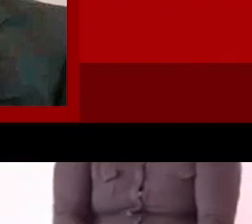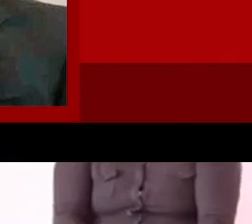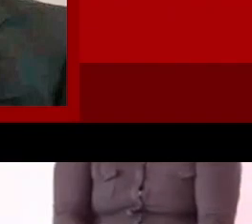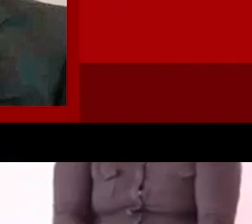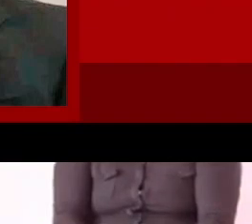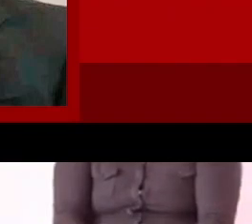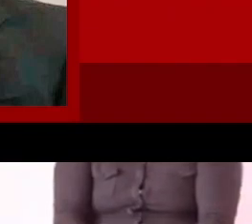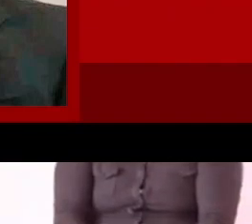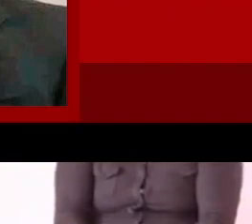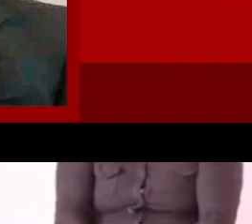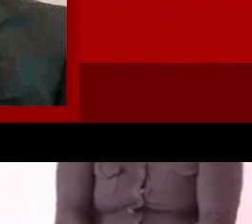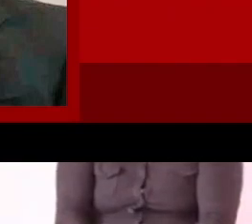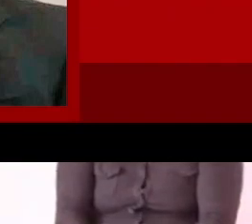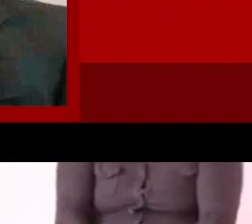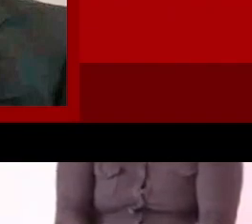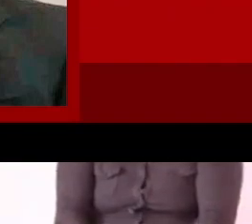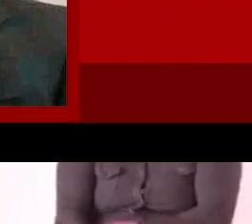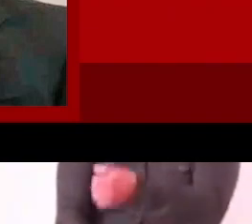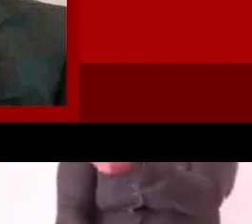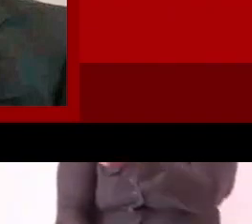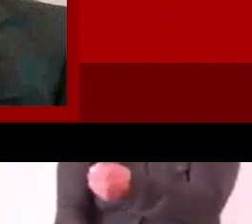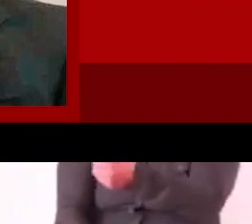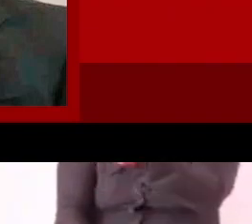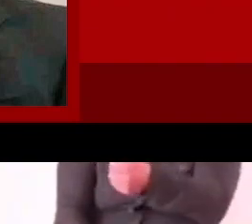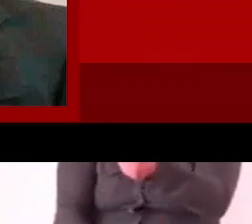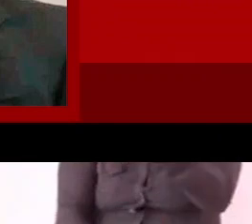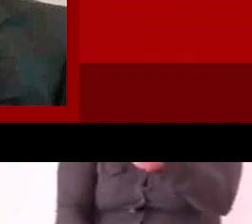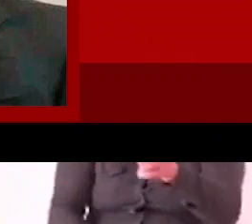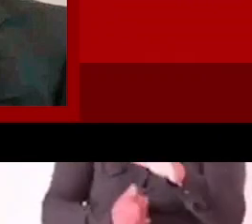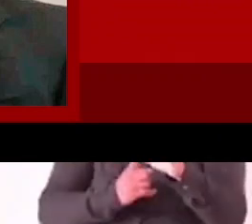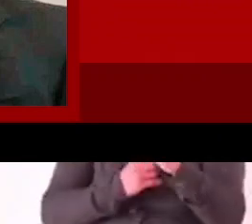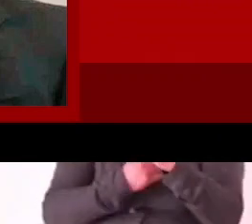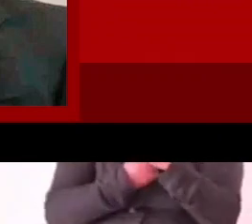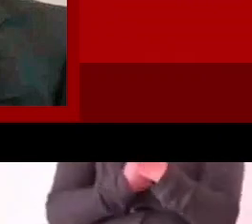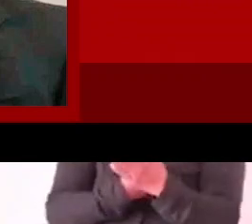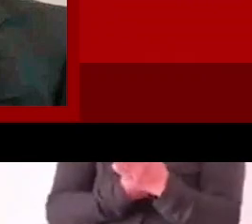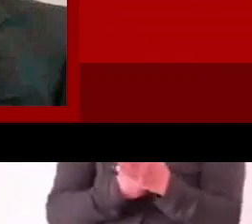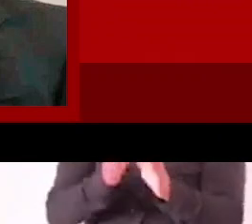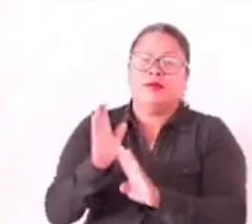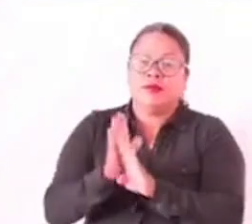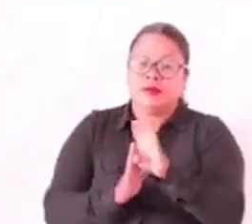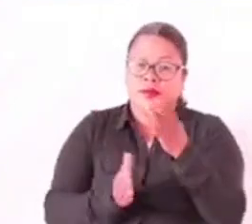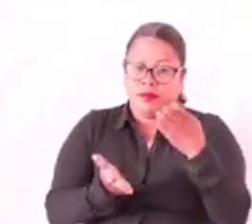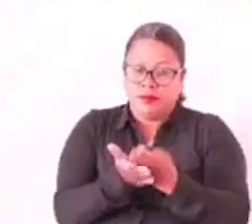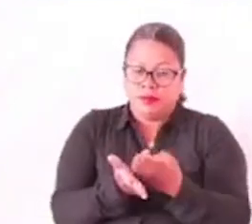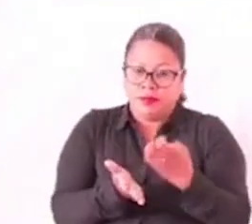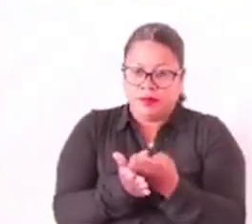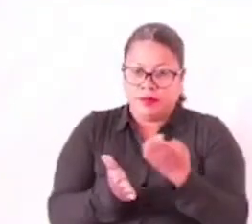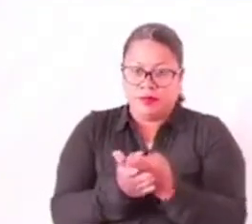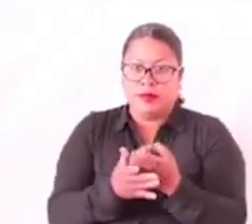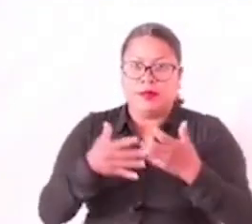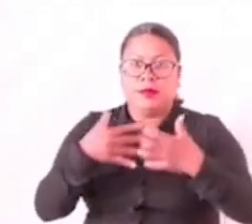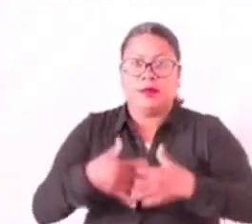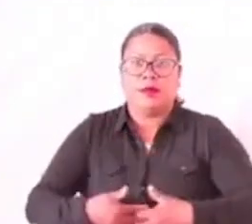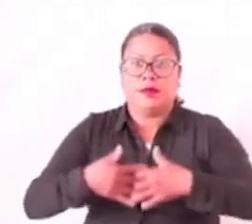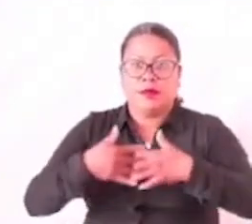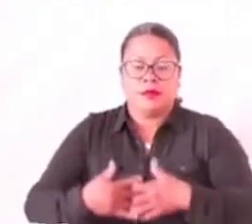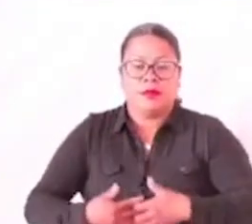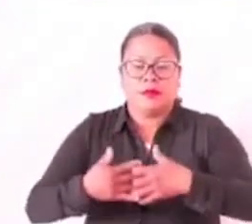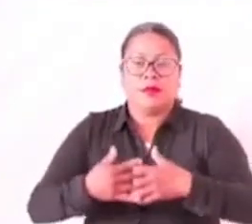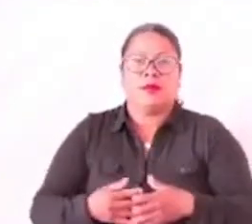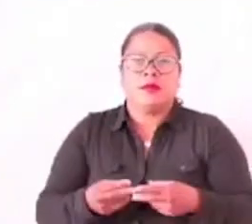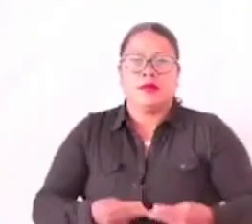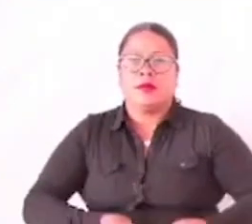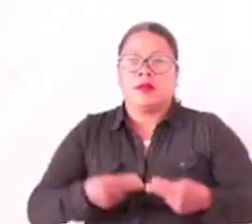comisión permanente de desarrollo económico industrial y comercial y artesanal de la 65 legislatura del congreso del estado por